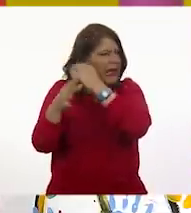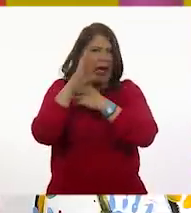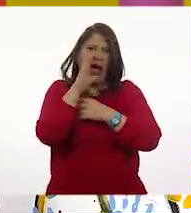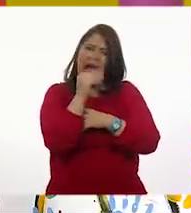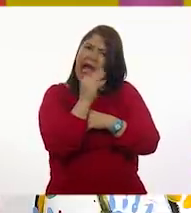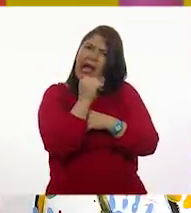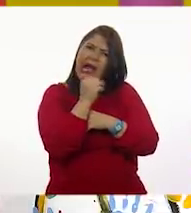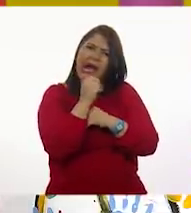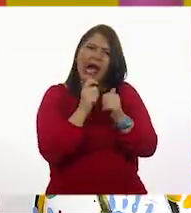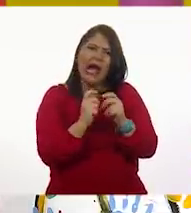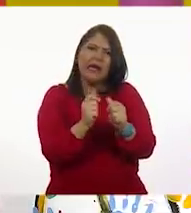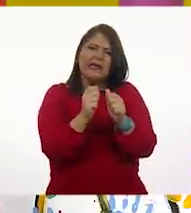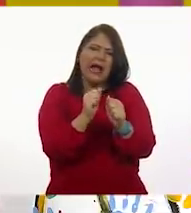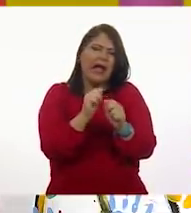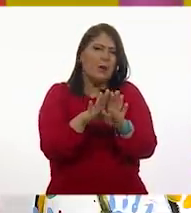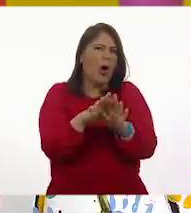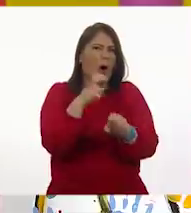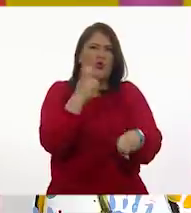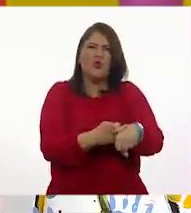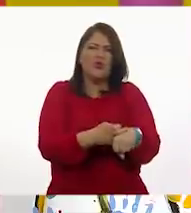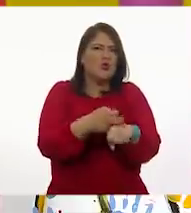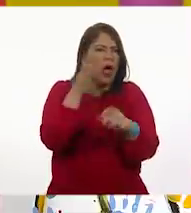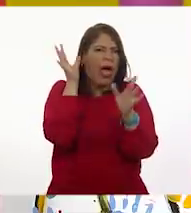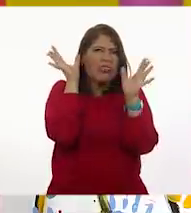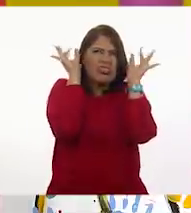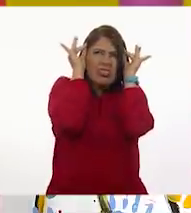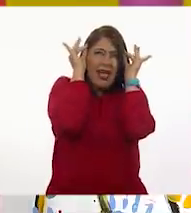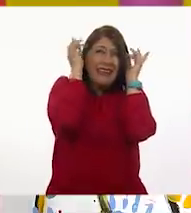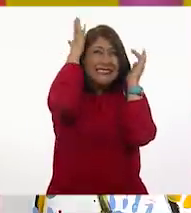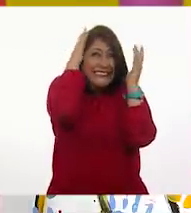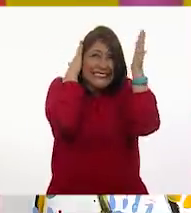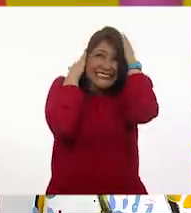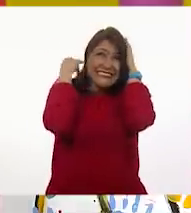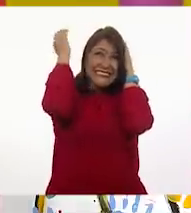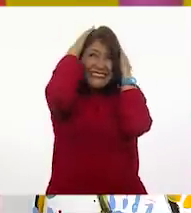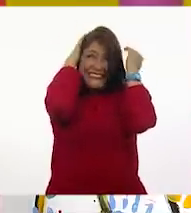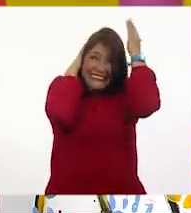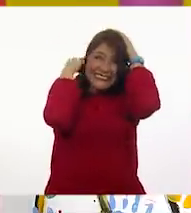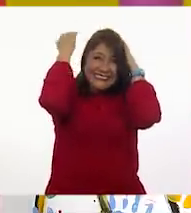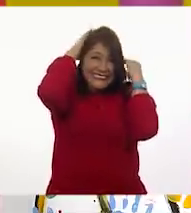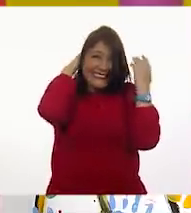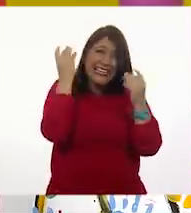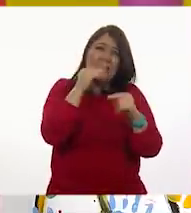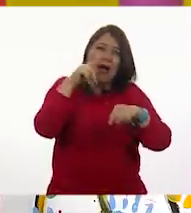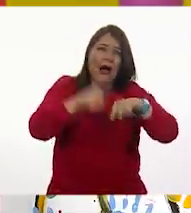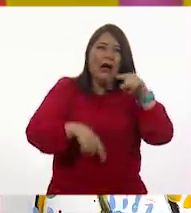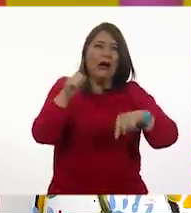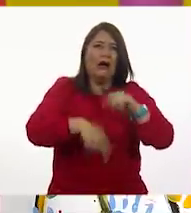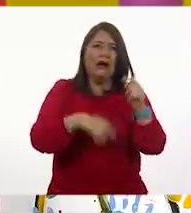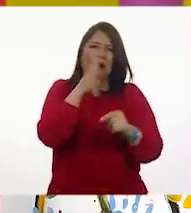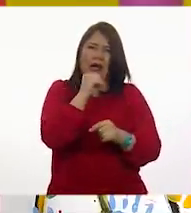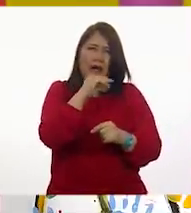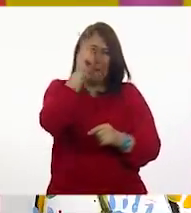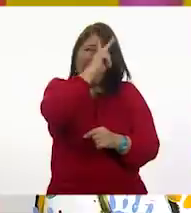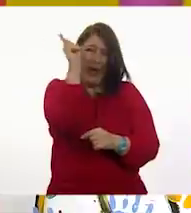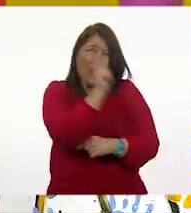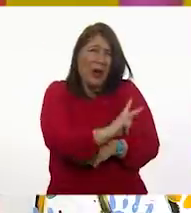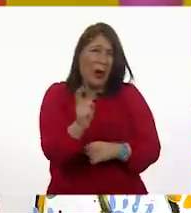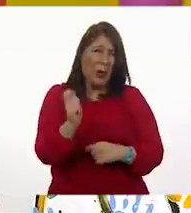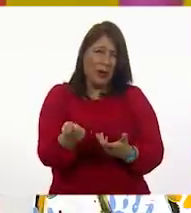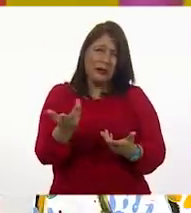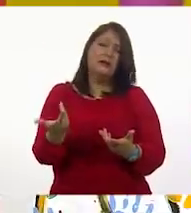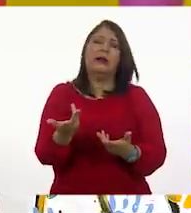no pudieron y cada vez se la embarraban más y más y más en el cabello. ¡Qué